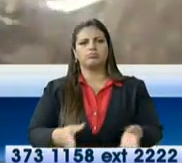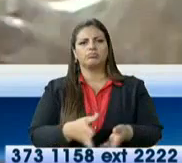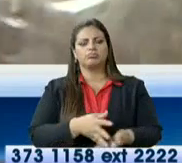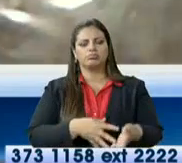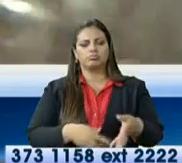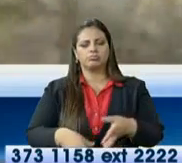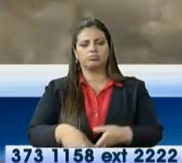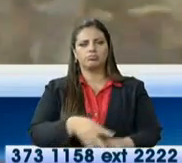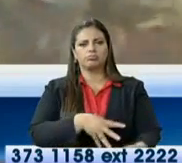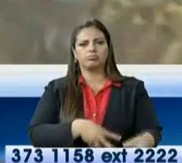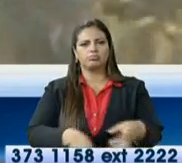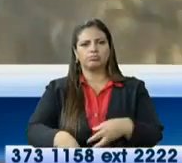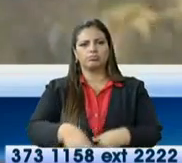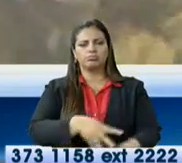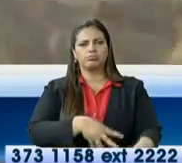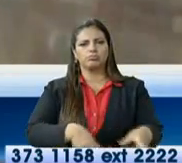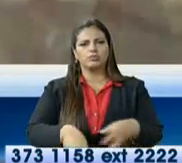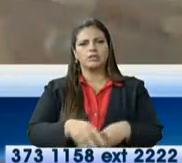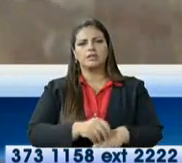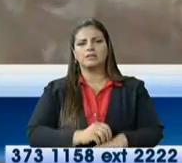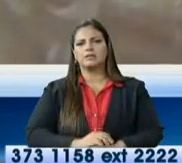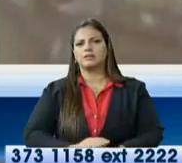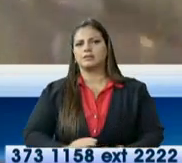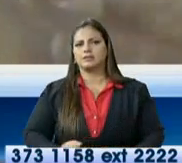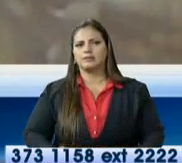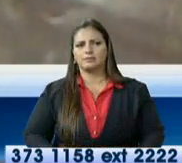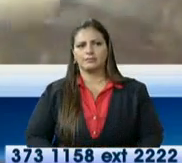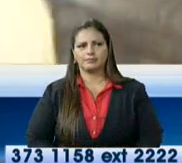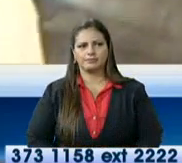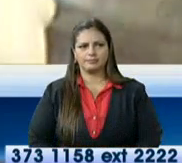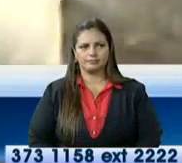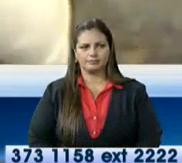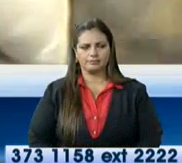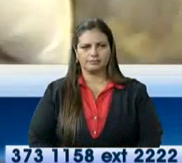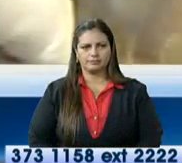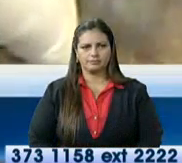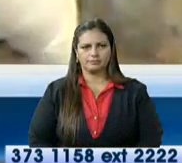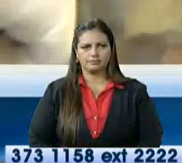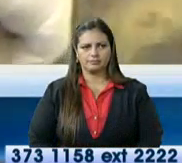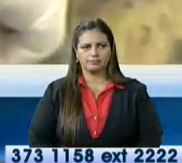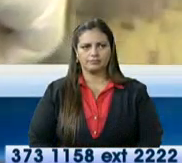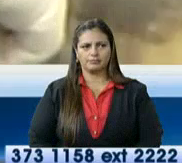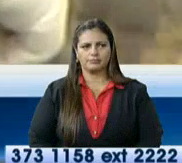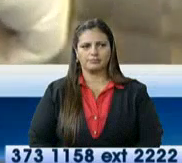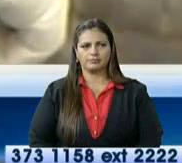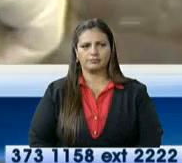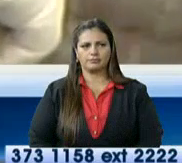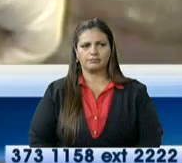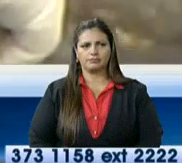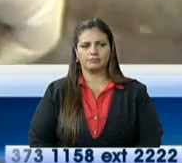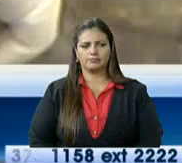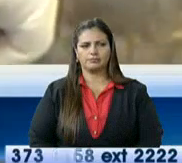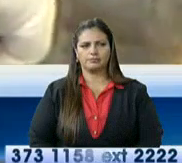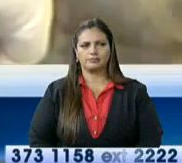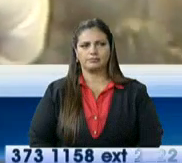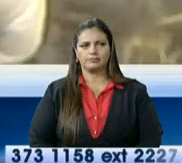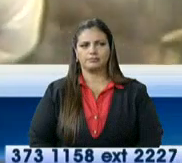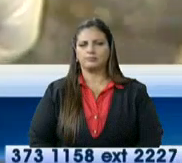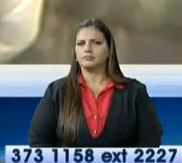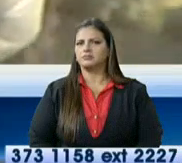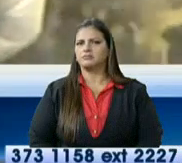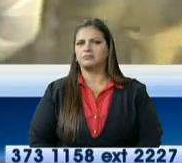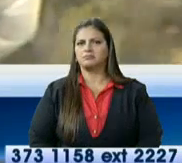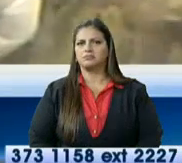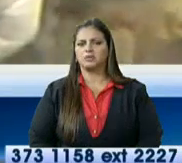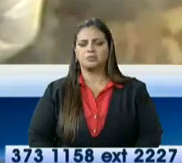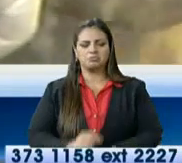final. Ya sí. Se mezcló la con los frutos secos, ya es lo último. Ya esto tiene el aroma todo. Sí, todo el aroma ya tiene todo. Solamente mezclar lo que es fruta nada más. Y